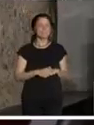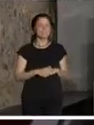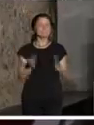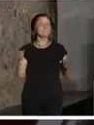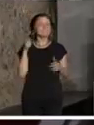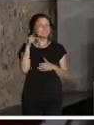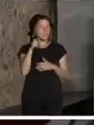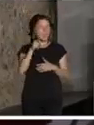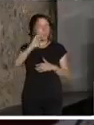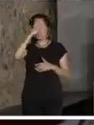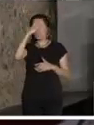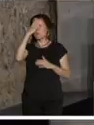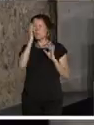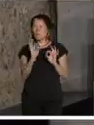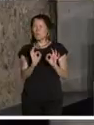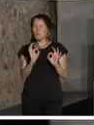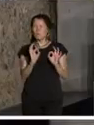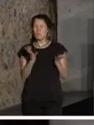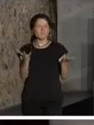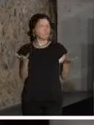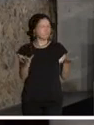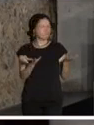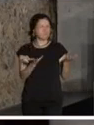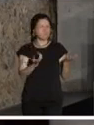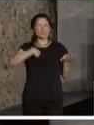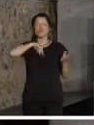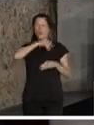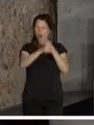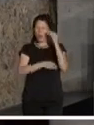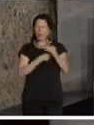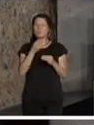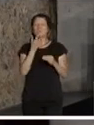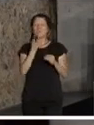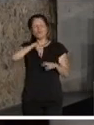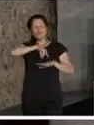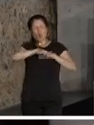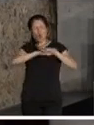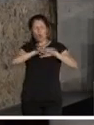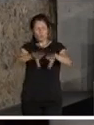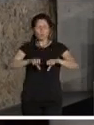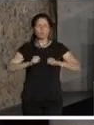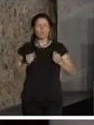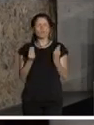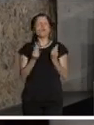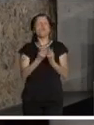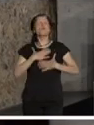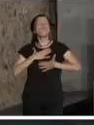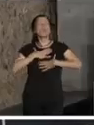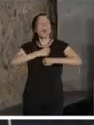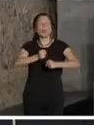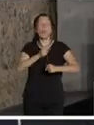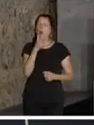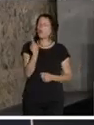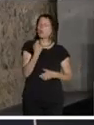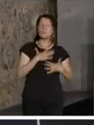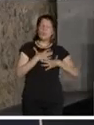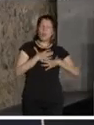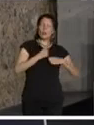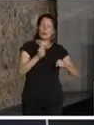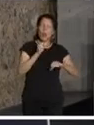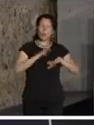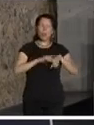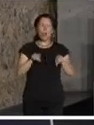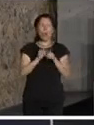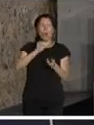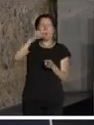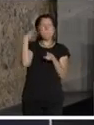Y eso es principalmente lo que vamos a hacer cuando entremos a gobernar con valentía porque hace falta valentía para